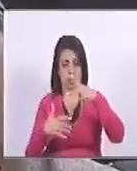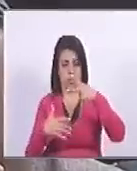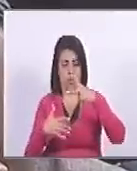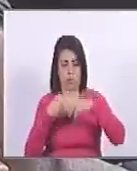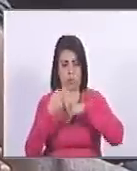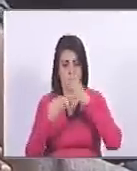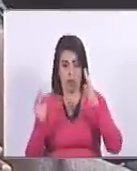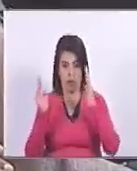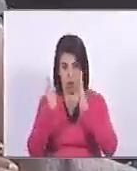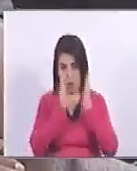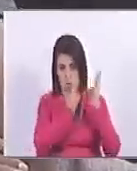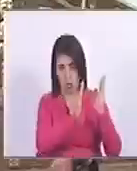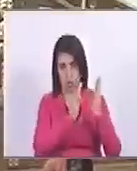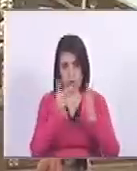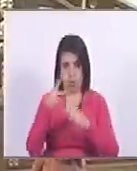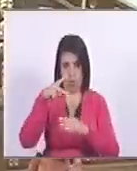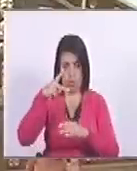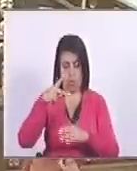sea correcta.